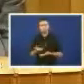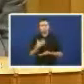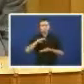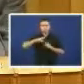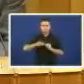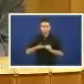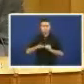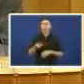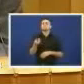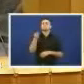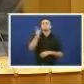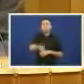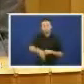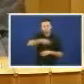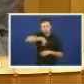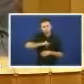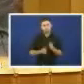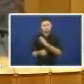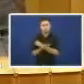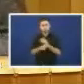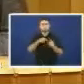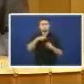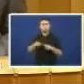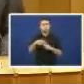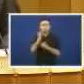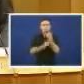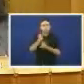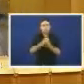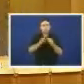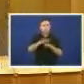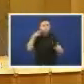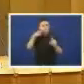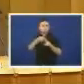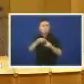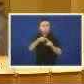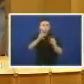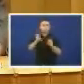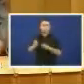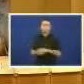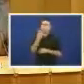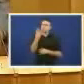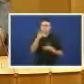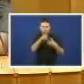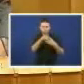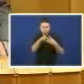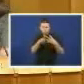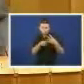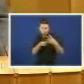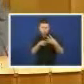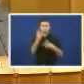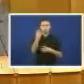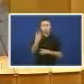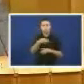para forzar un cambio de rumbo con catro orientacións a primeira unha aposta decidida pola